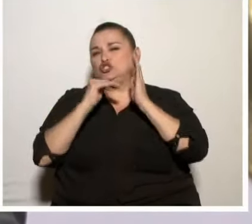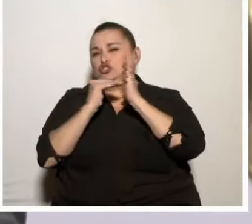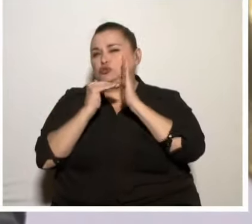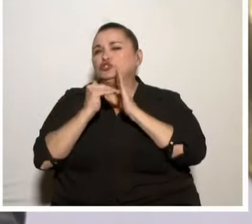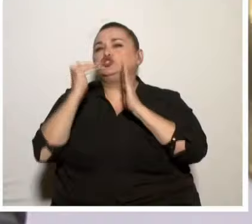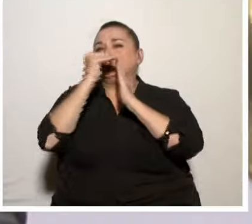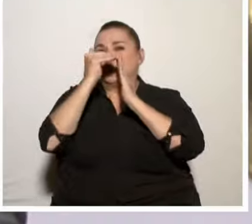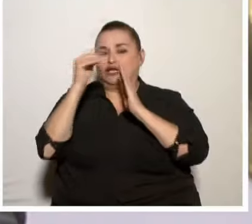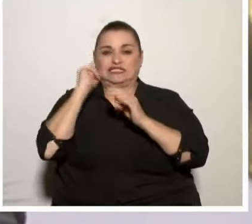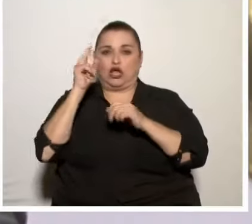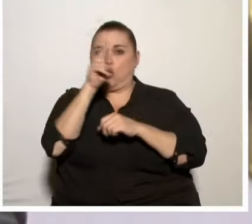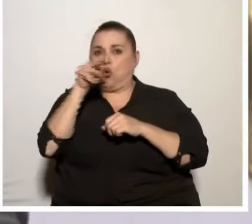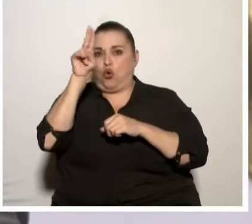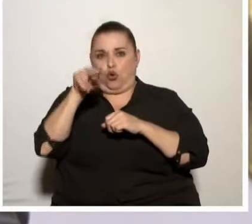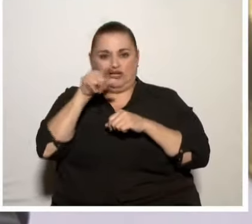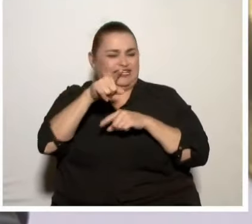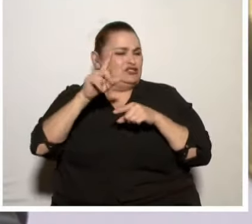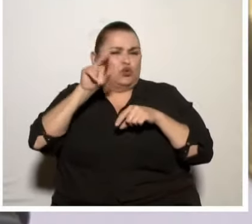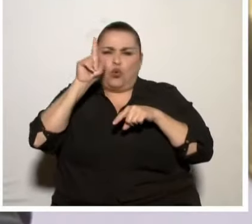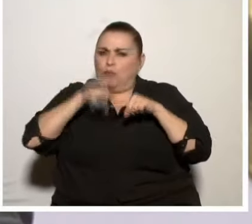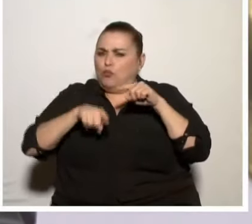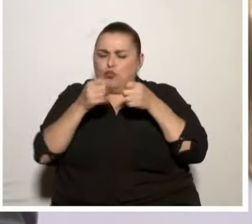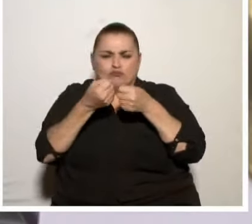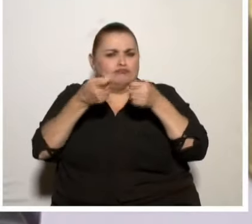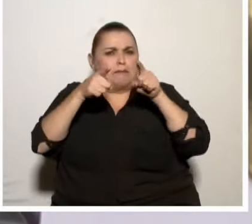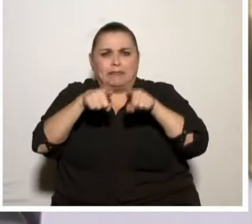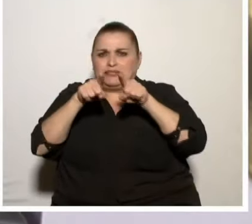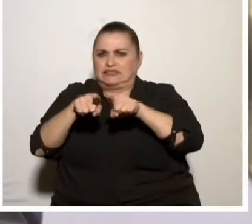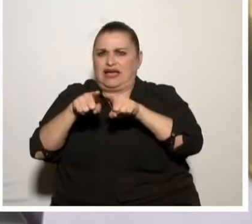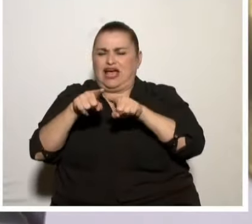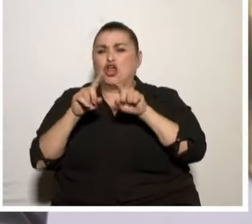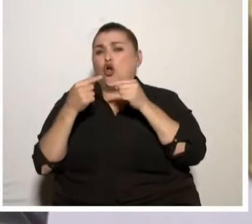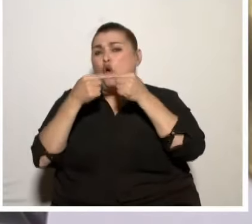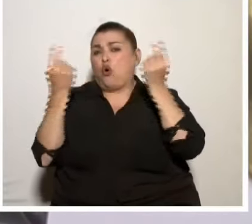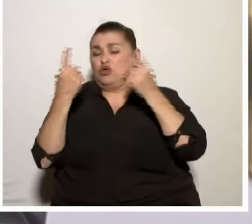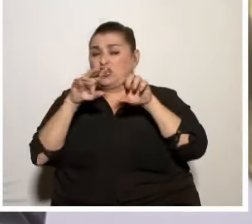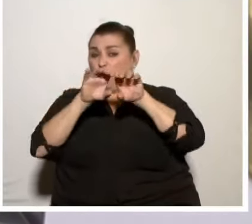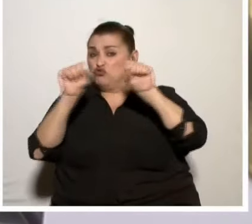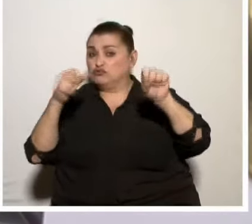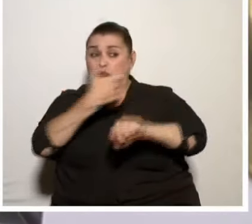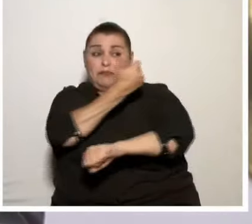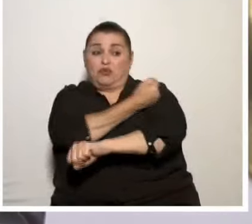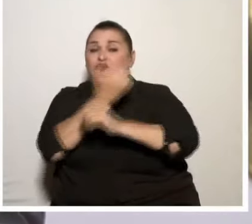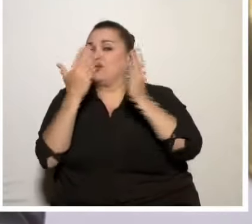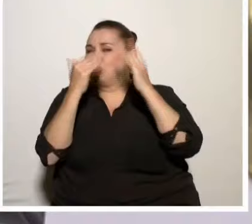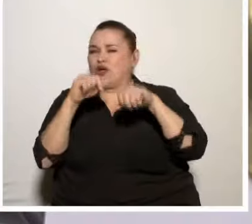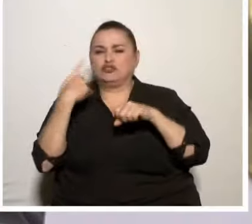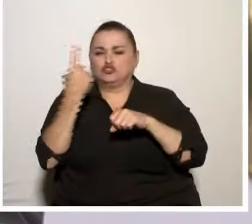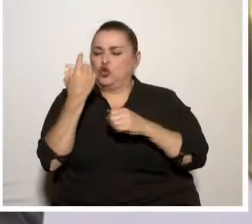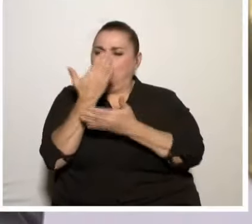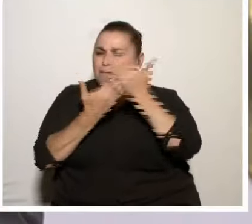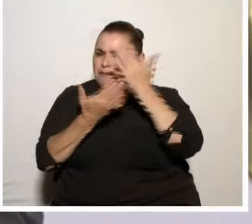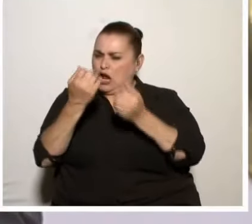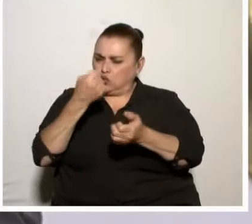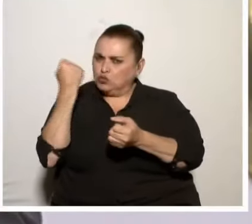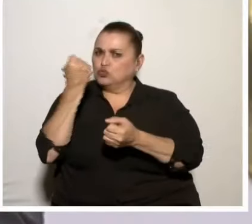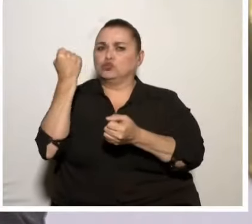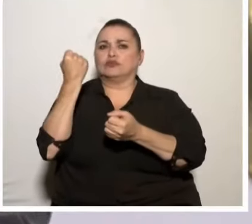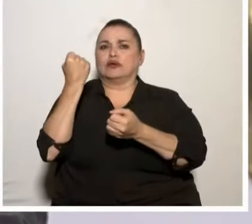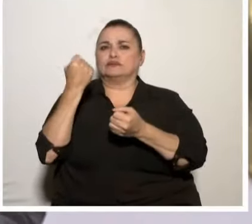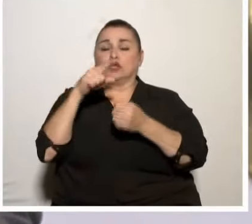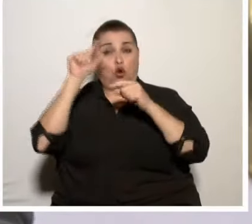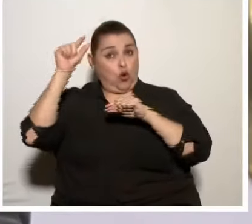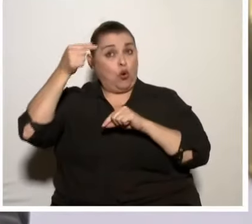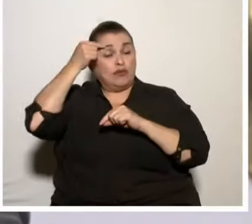seguir sucediendo. Contra la corrupción no hay vacuna, solo mano dura. Y por eso usted puede tener la garantía de que en un gobierno de